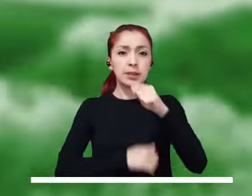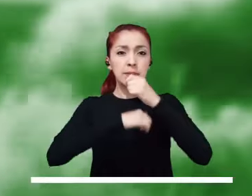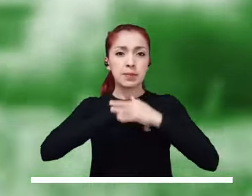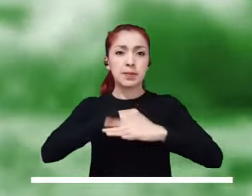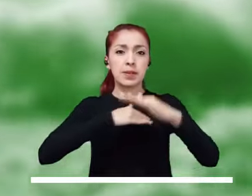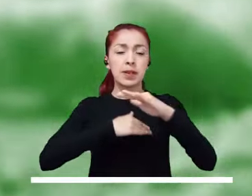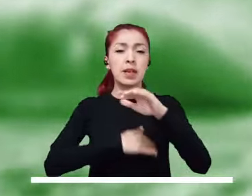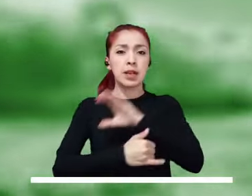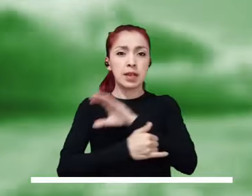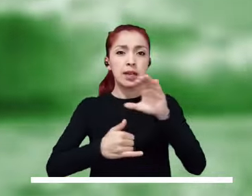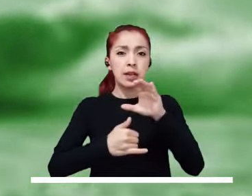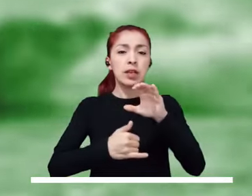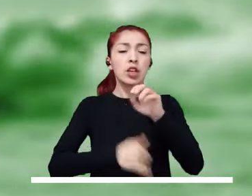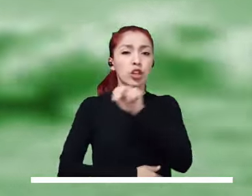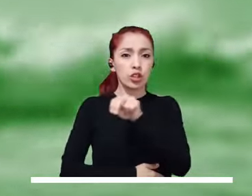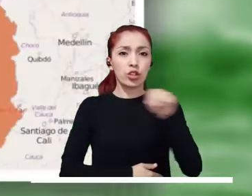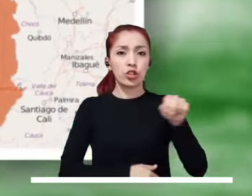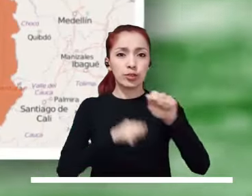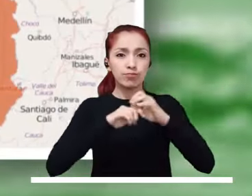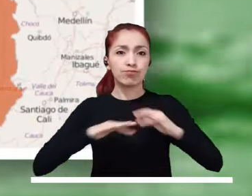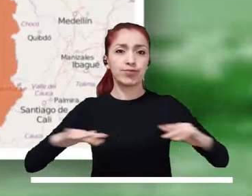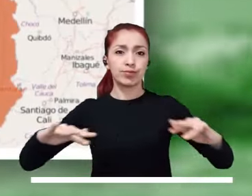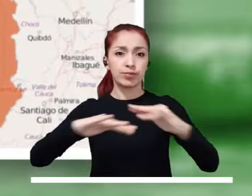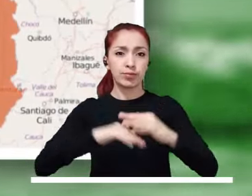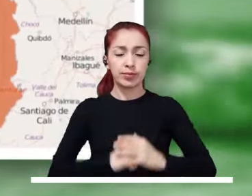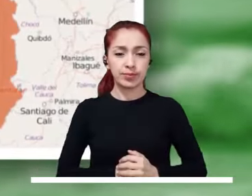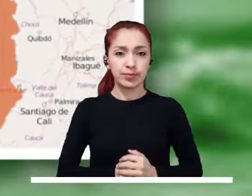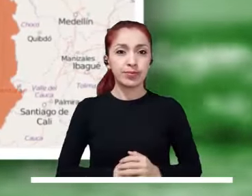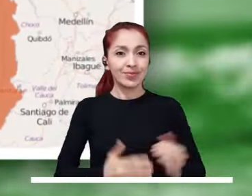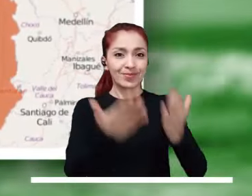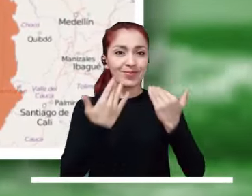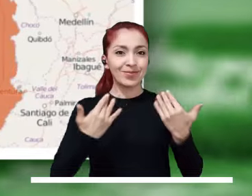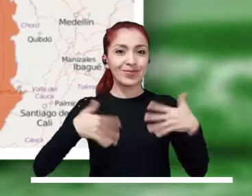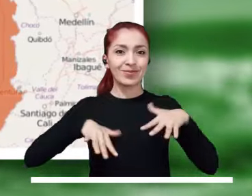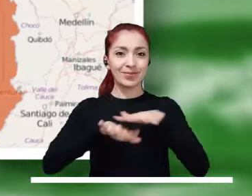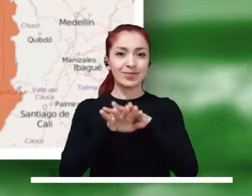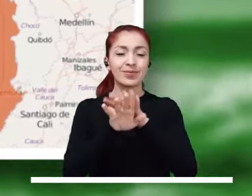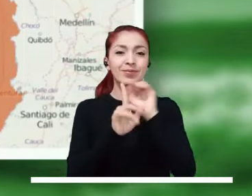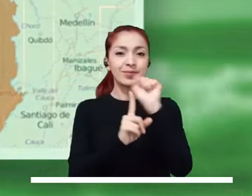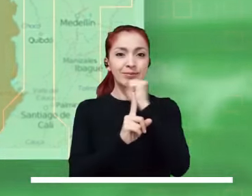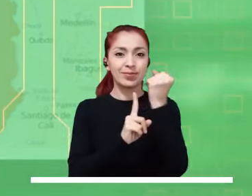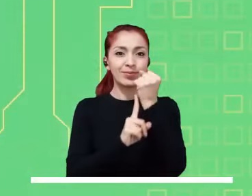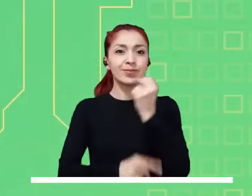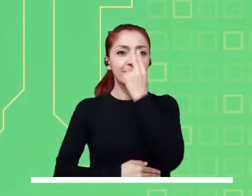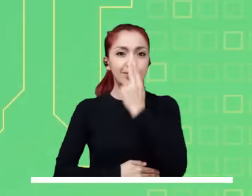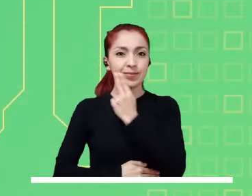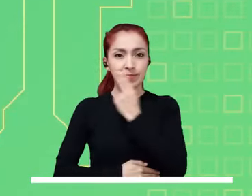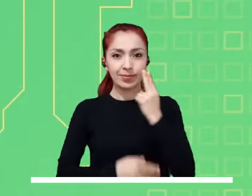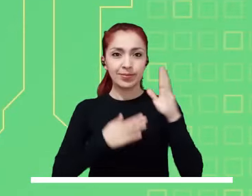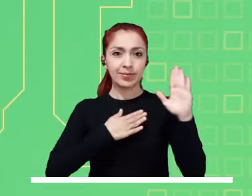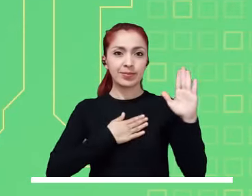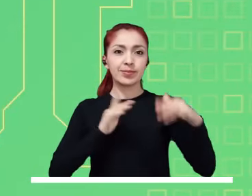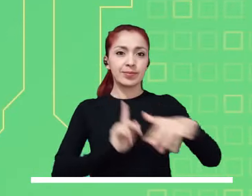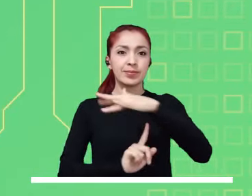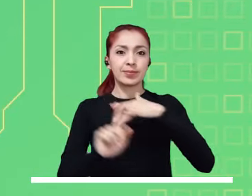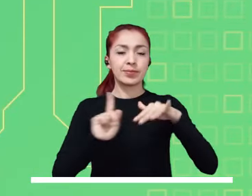naranja por tiempo lluvioso al suroccidente y occidente del Mar Caribe y al norte del Océano